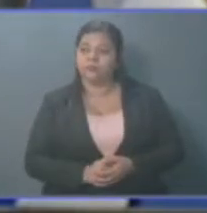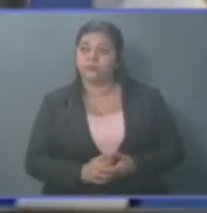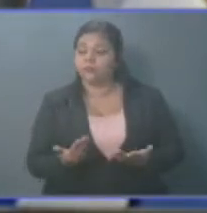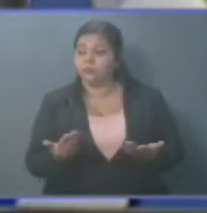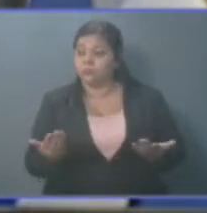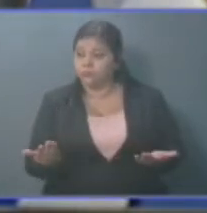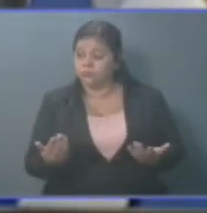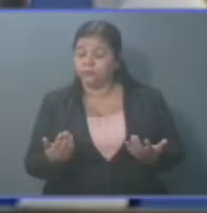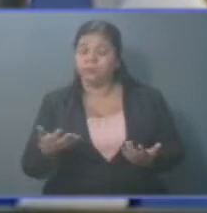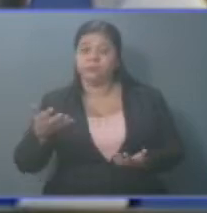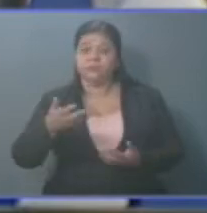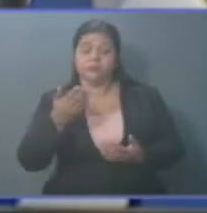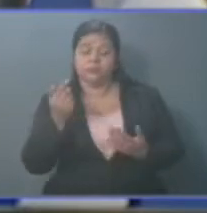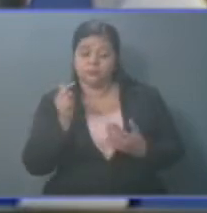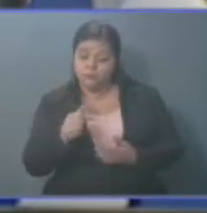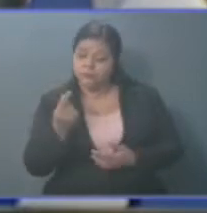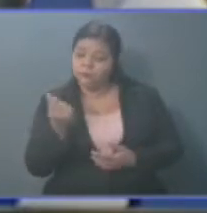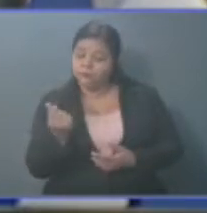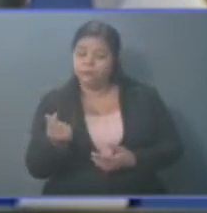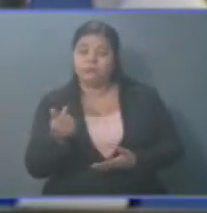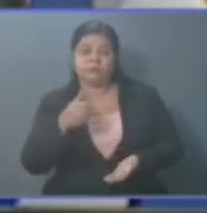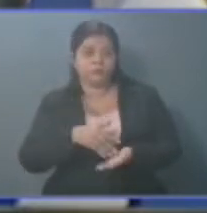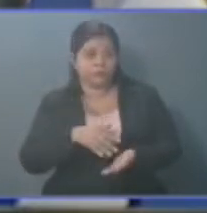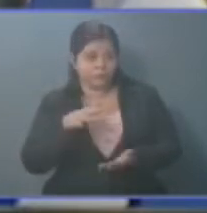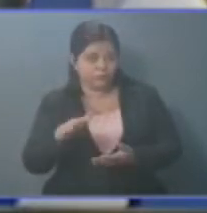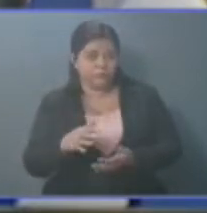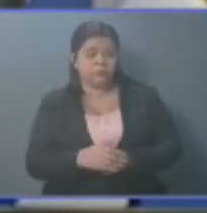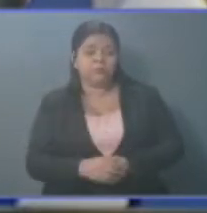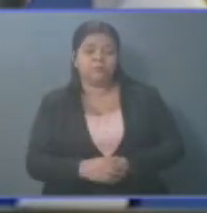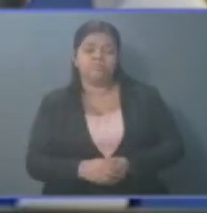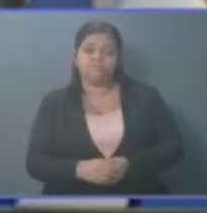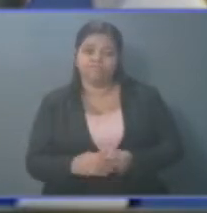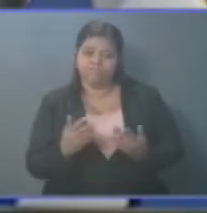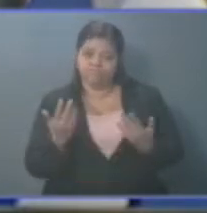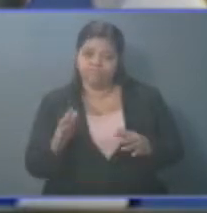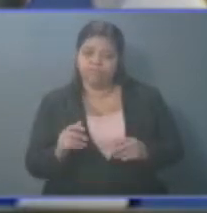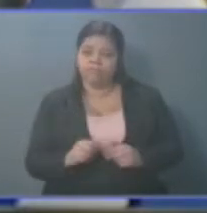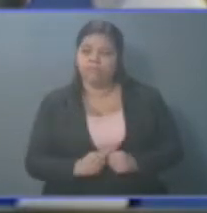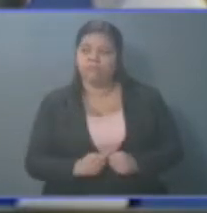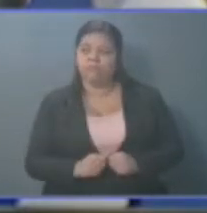Porque son recursos públicos que se están